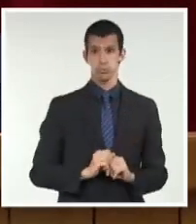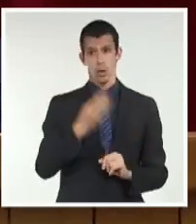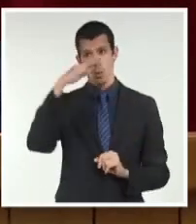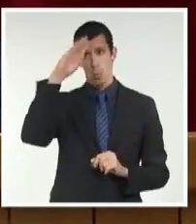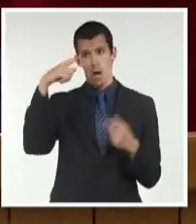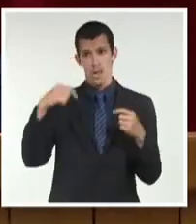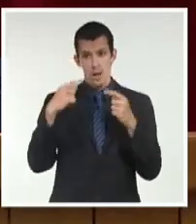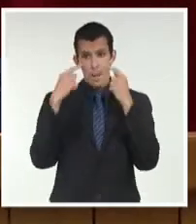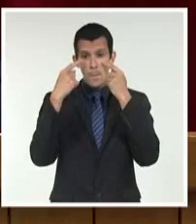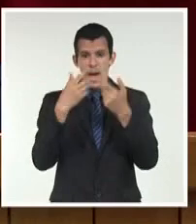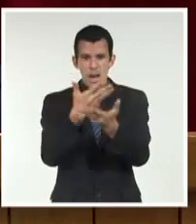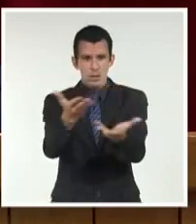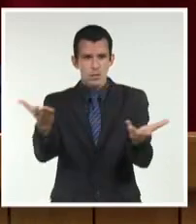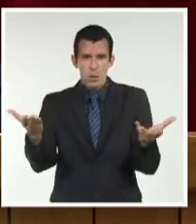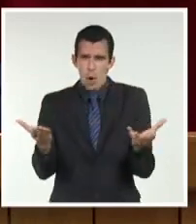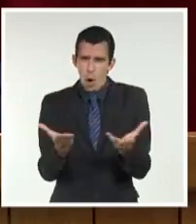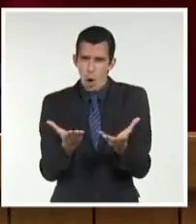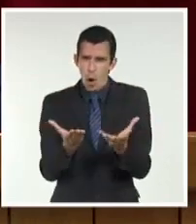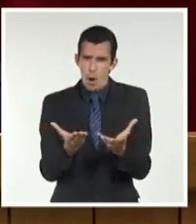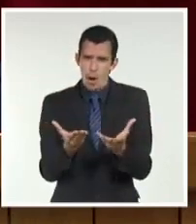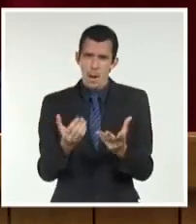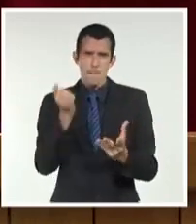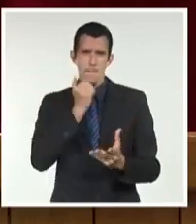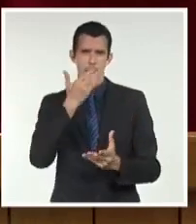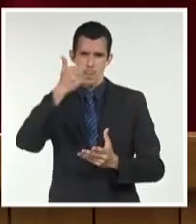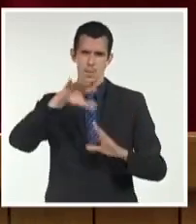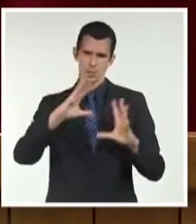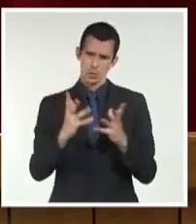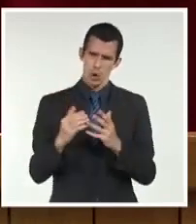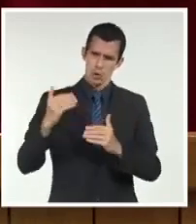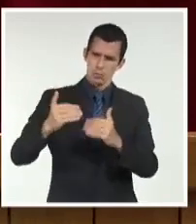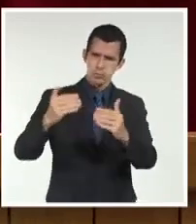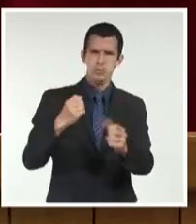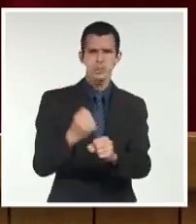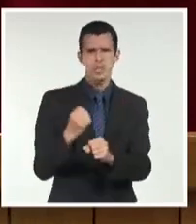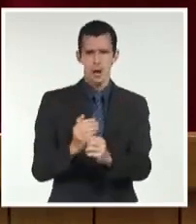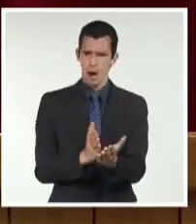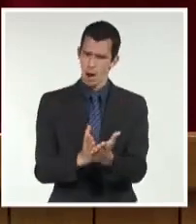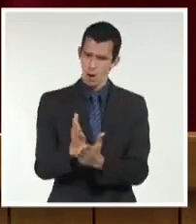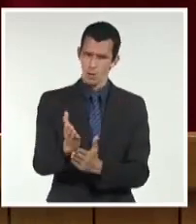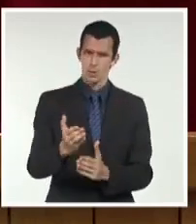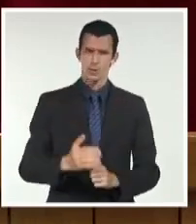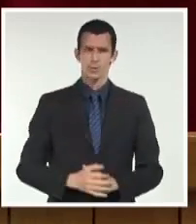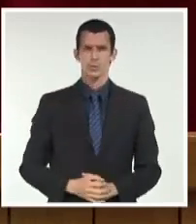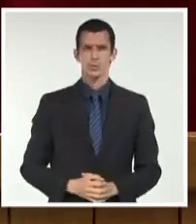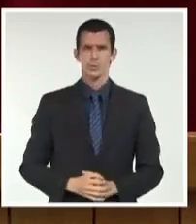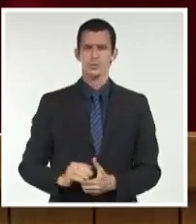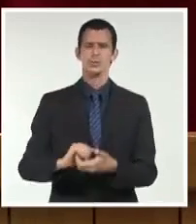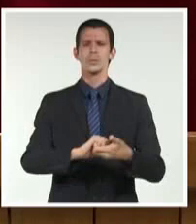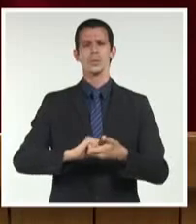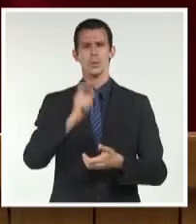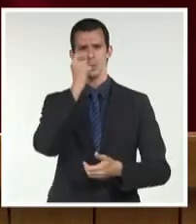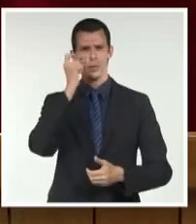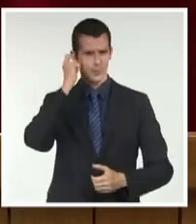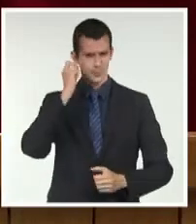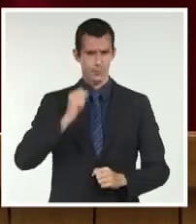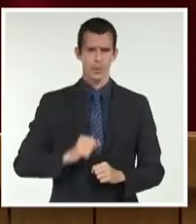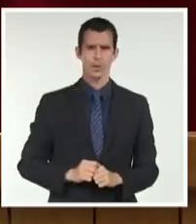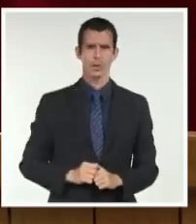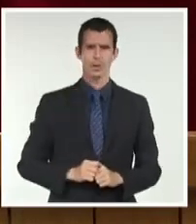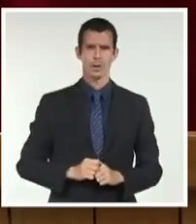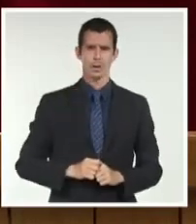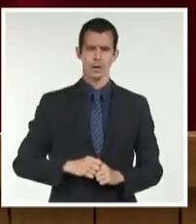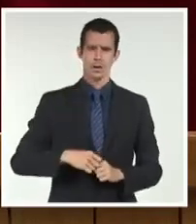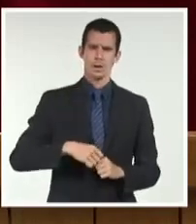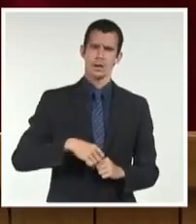y compañeros, en pocos días estaremos celebrando el aniversario 69 del asalto a los cuarteles Moncada de Santiago de